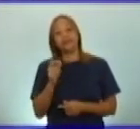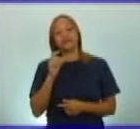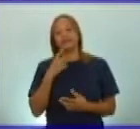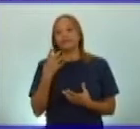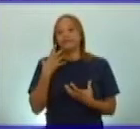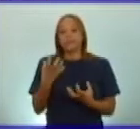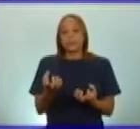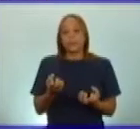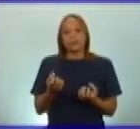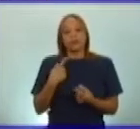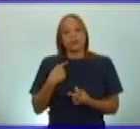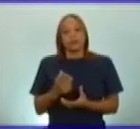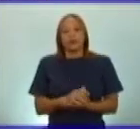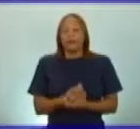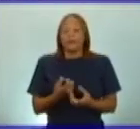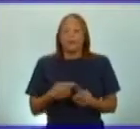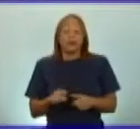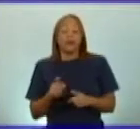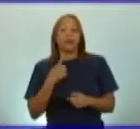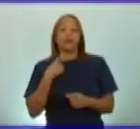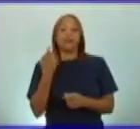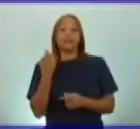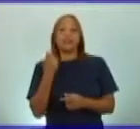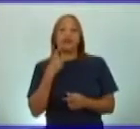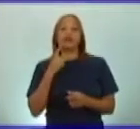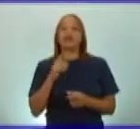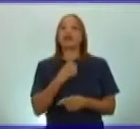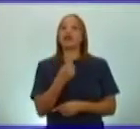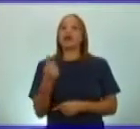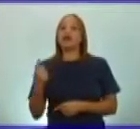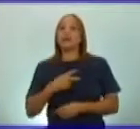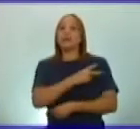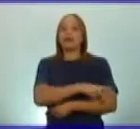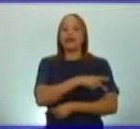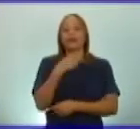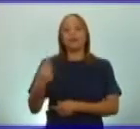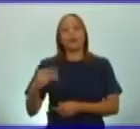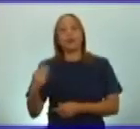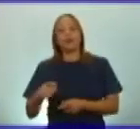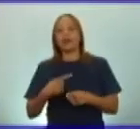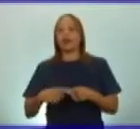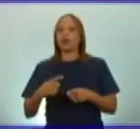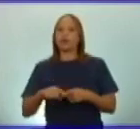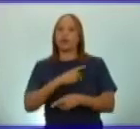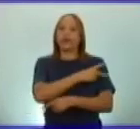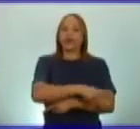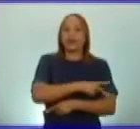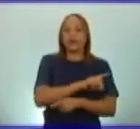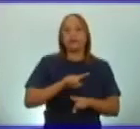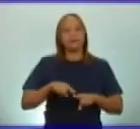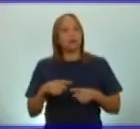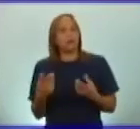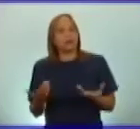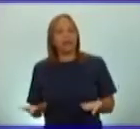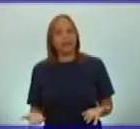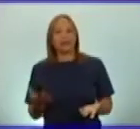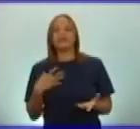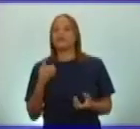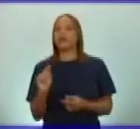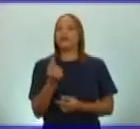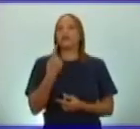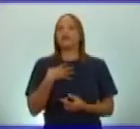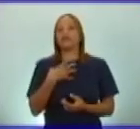ambición? ¿O acaso es necesario que cada país explote a otro, discrimine a otro, simplemente para obtener más